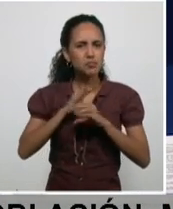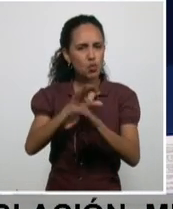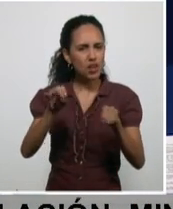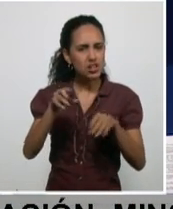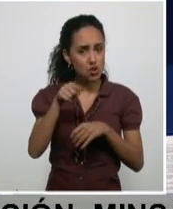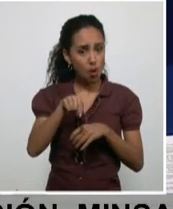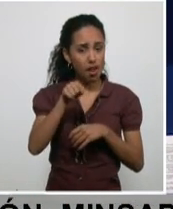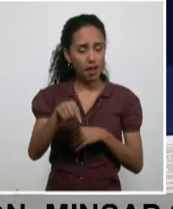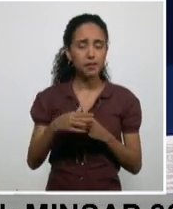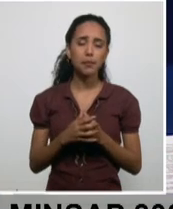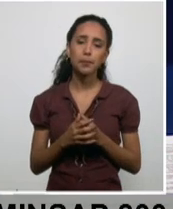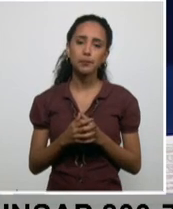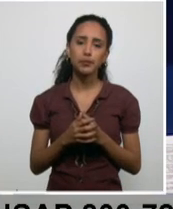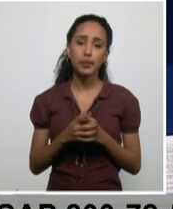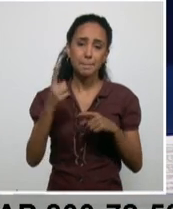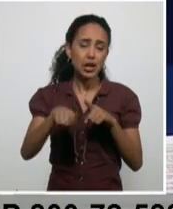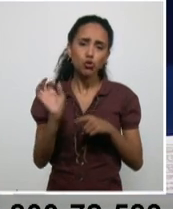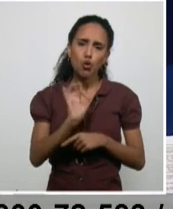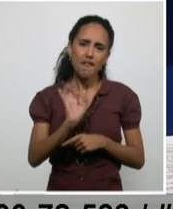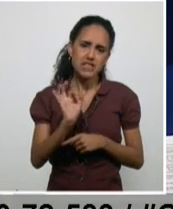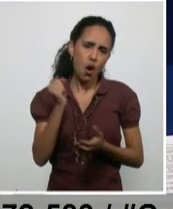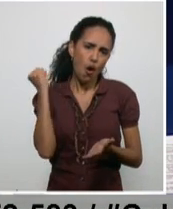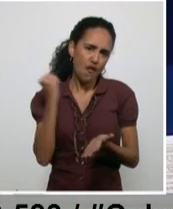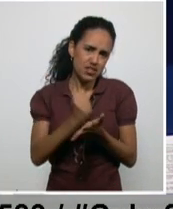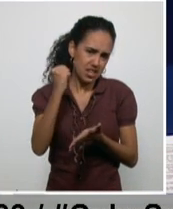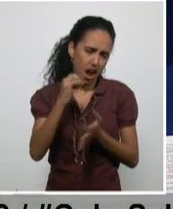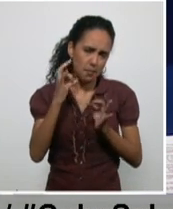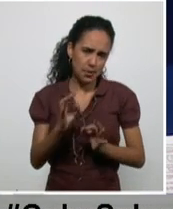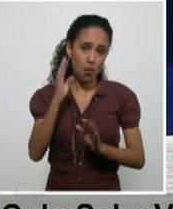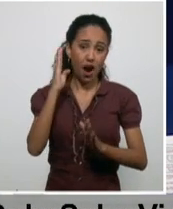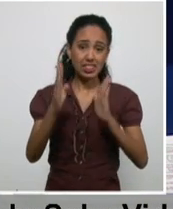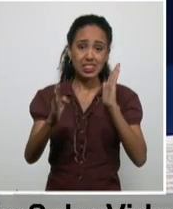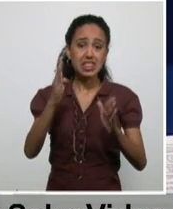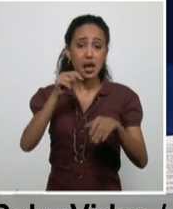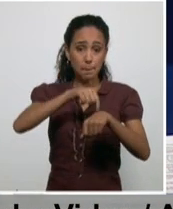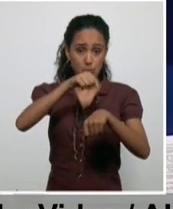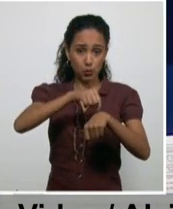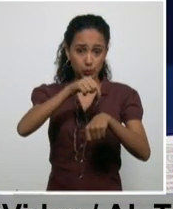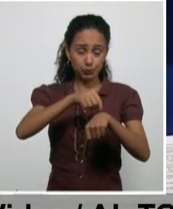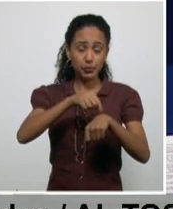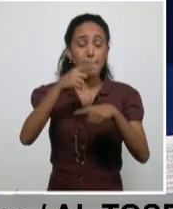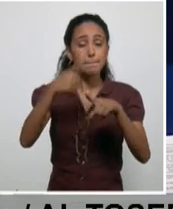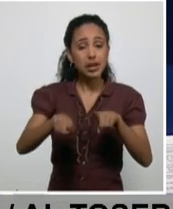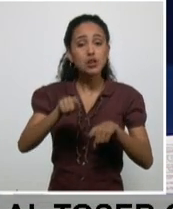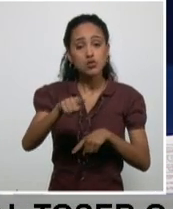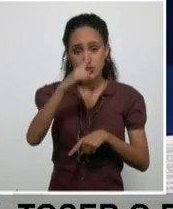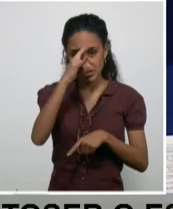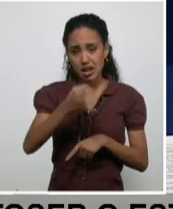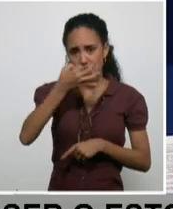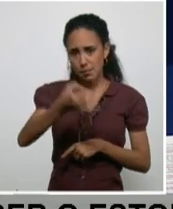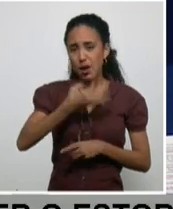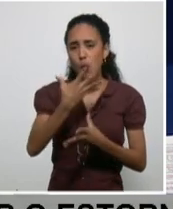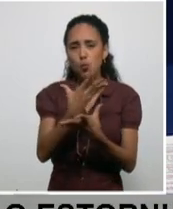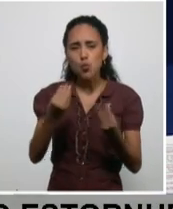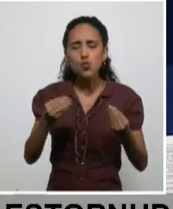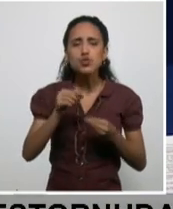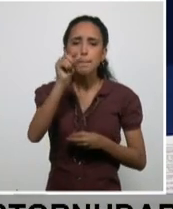está muy definido el periodo de tiempo, sí se plantea que muchas personas